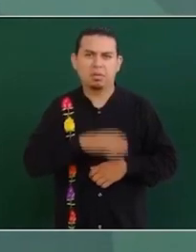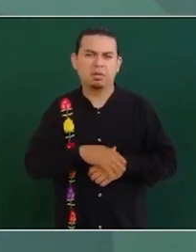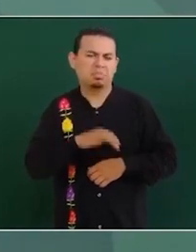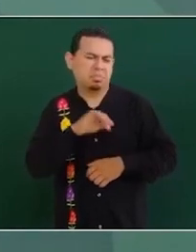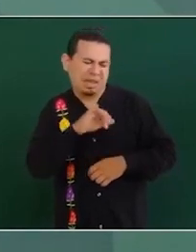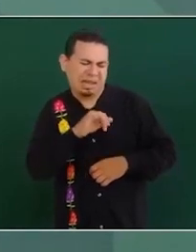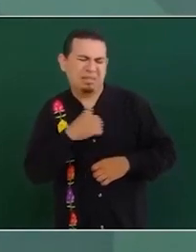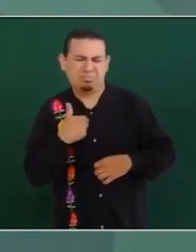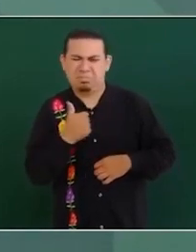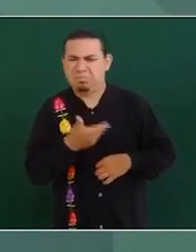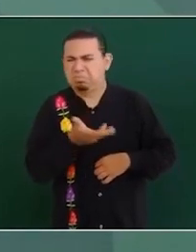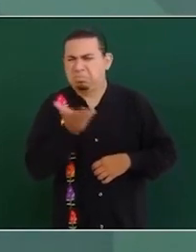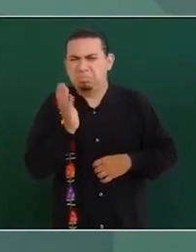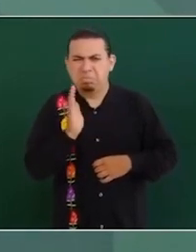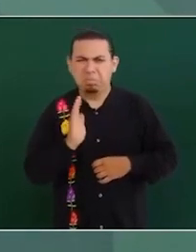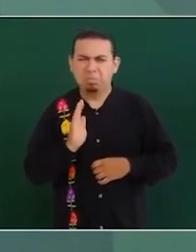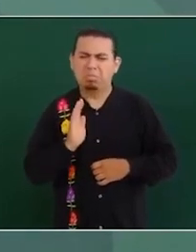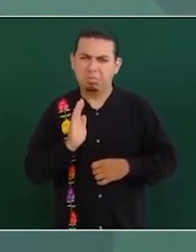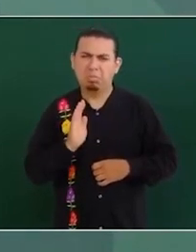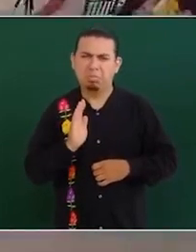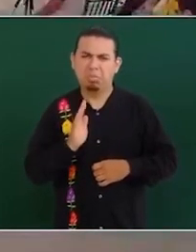Adán es